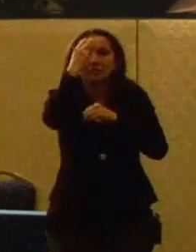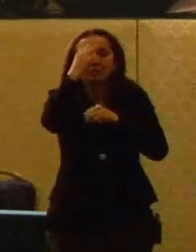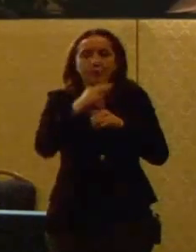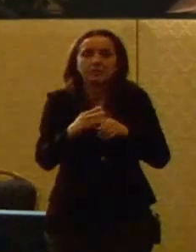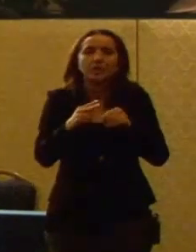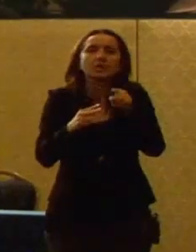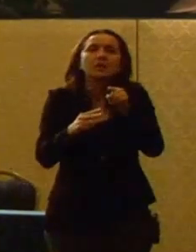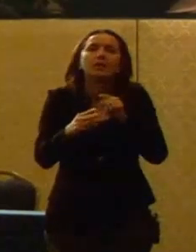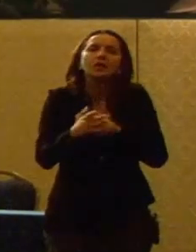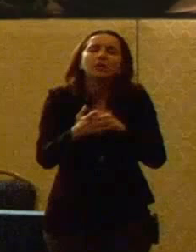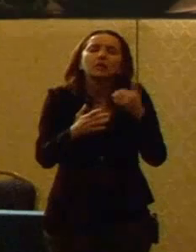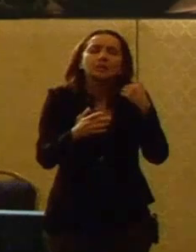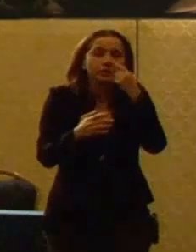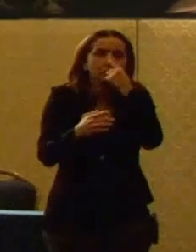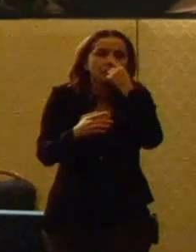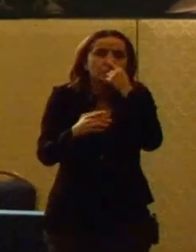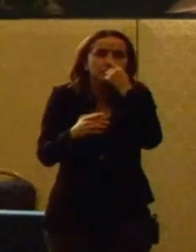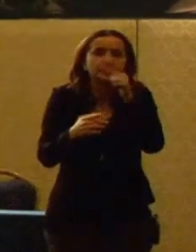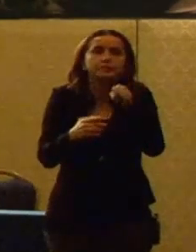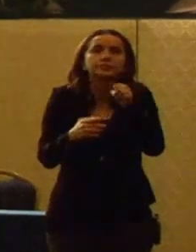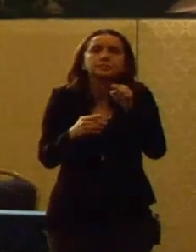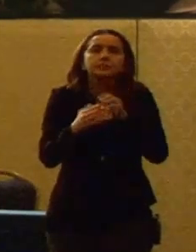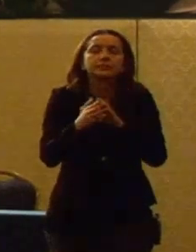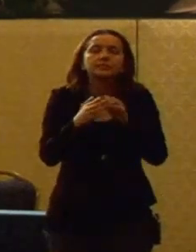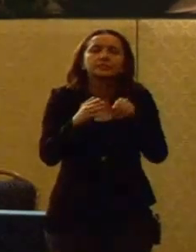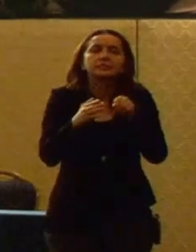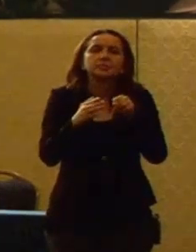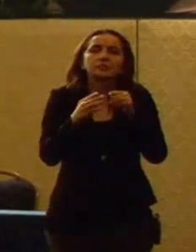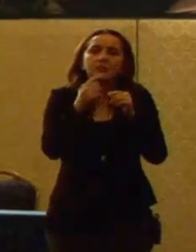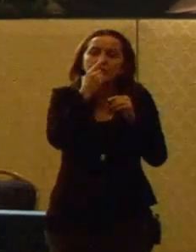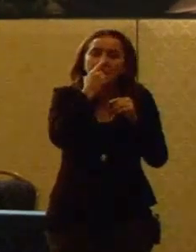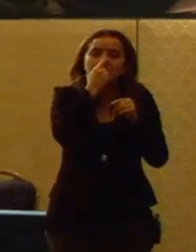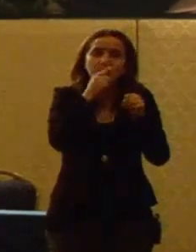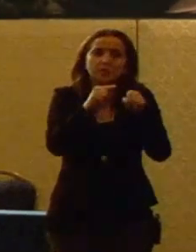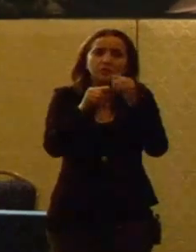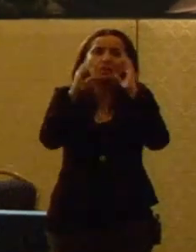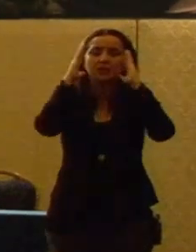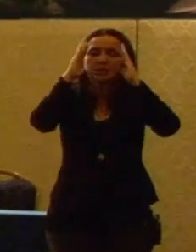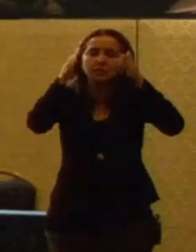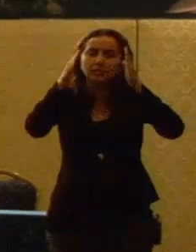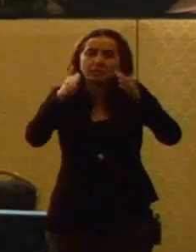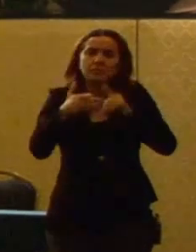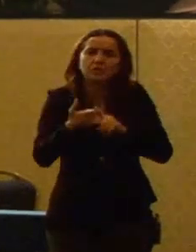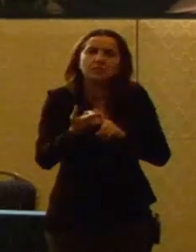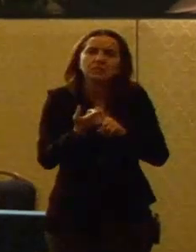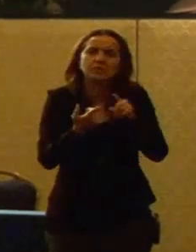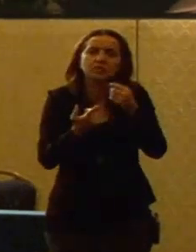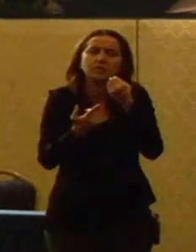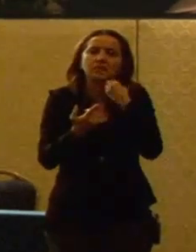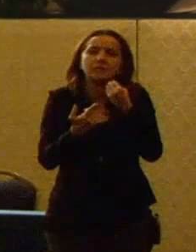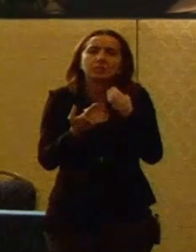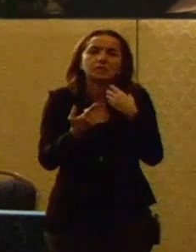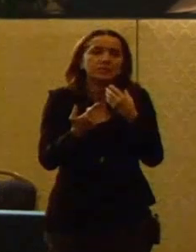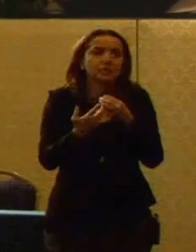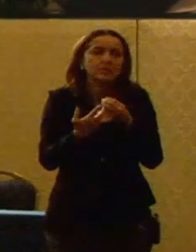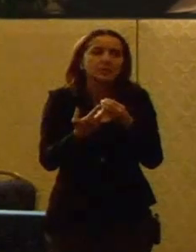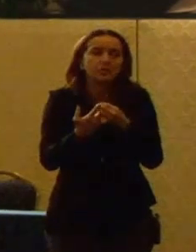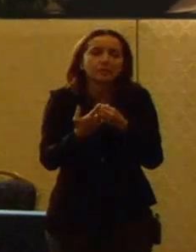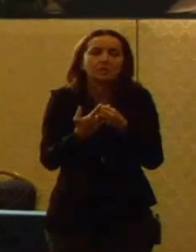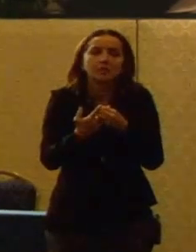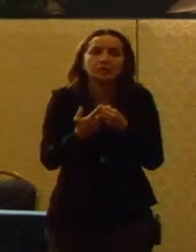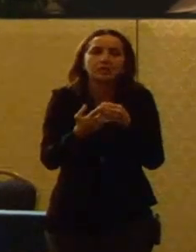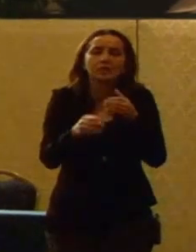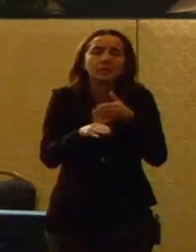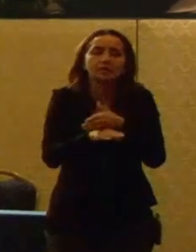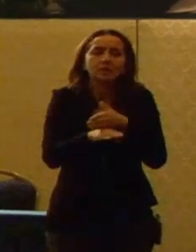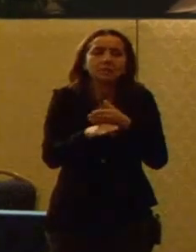es interesante que por fin se pueda hacer un análisis sobre eso, poner números a estas cifras que siempre manejamos de por cada